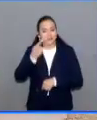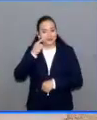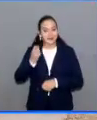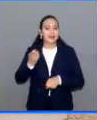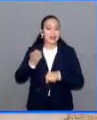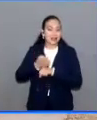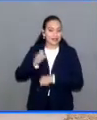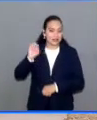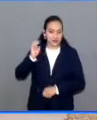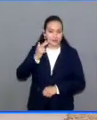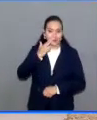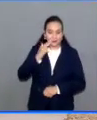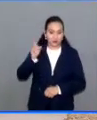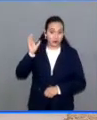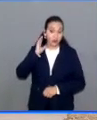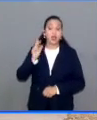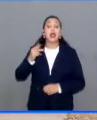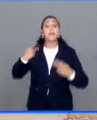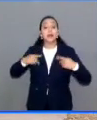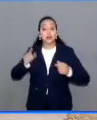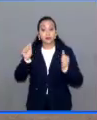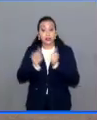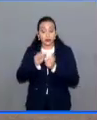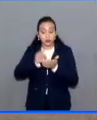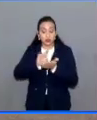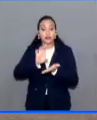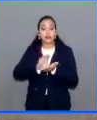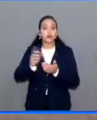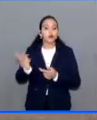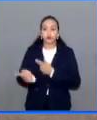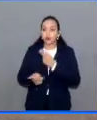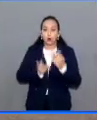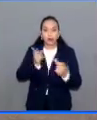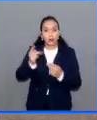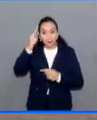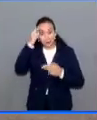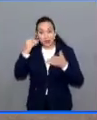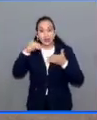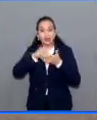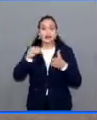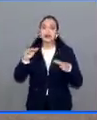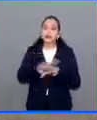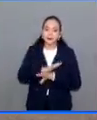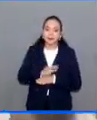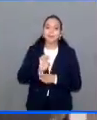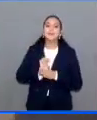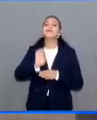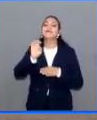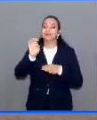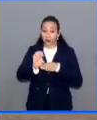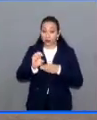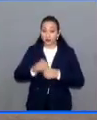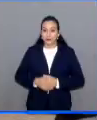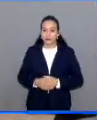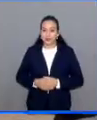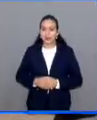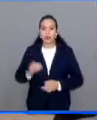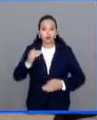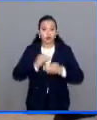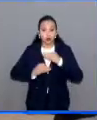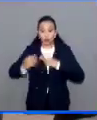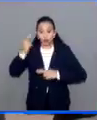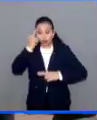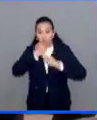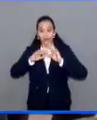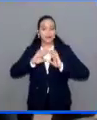consultó a personas con discapacidad para emitir esos cambios. Por lo tanto, las disposiciones invalidadas ya no